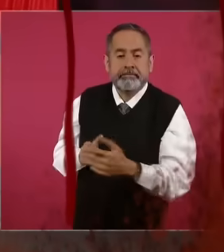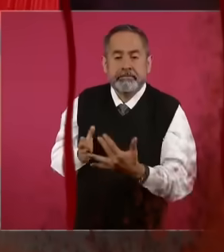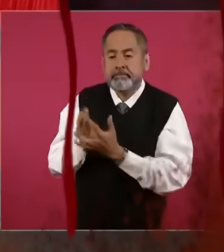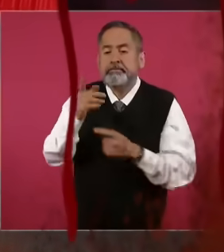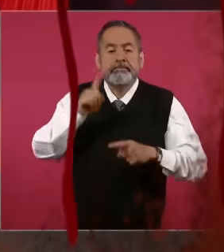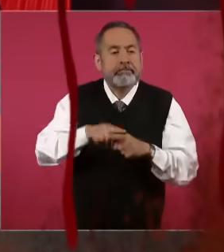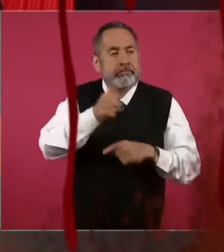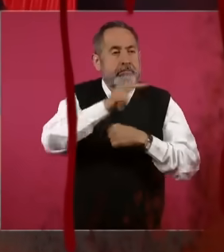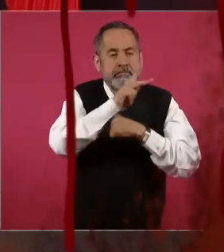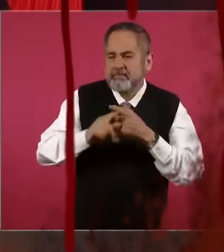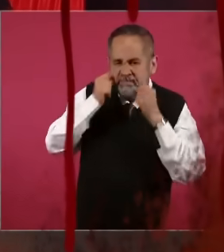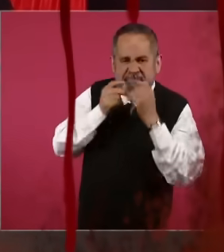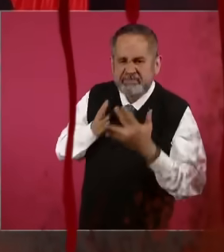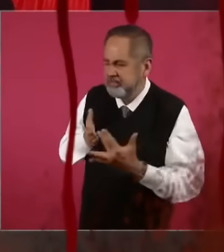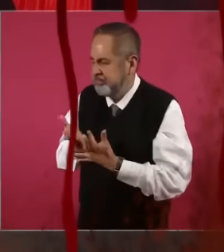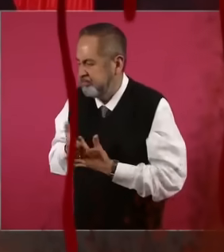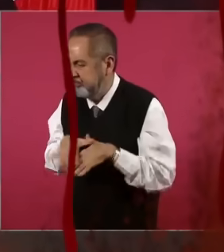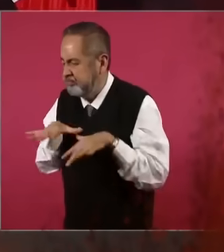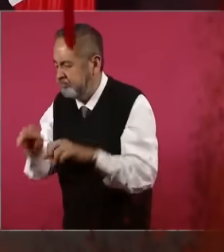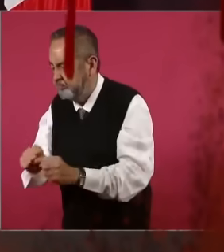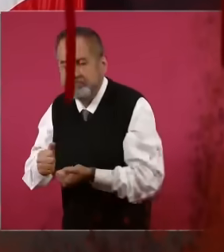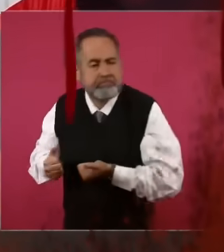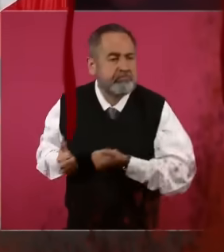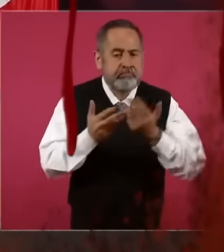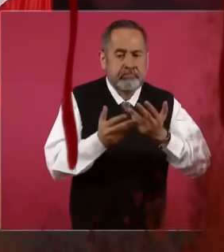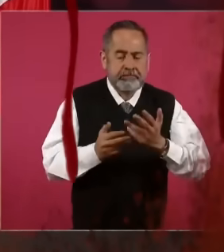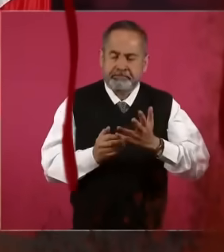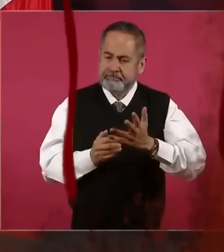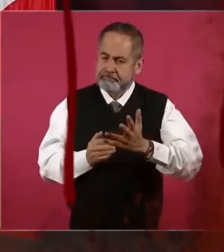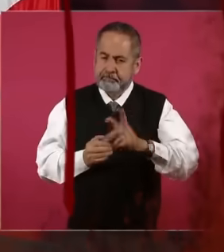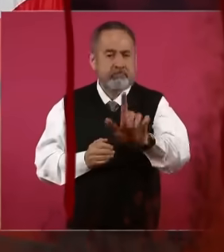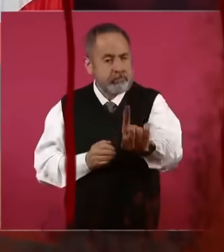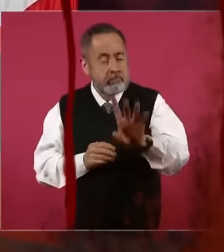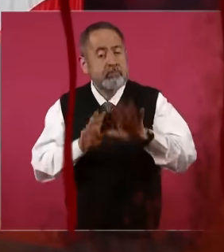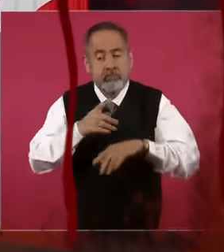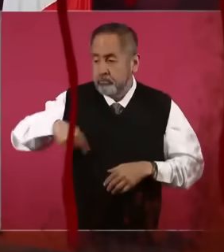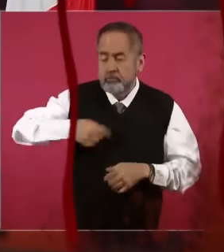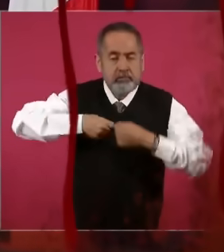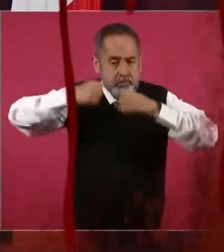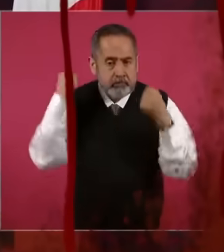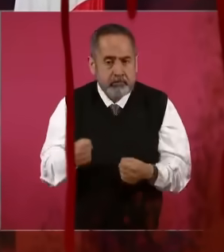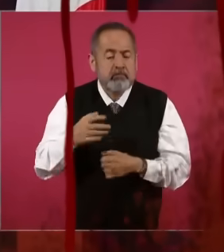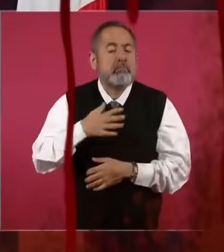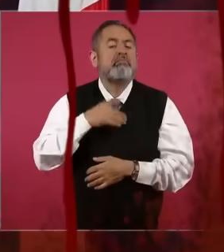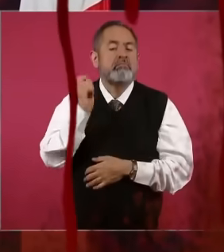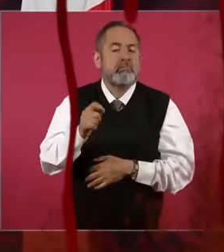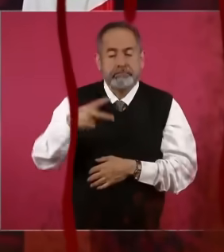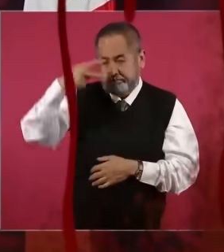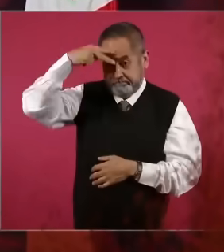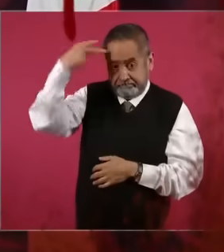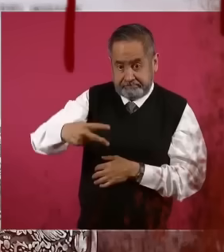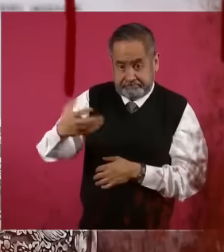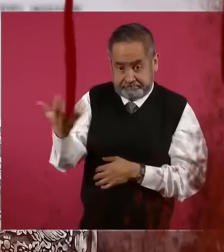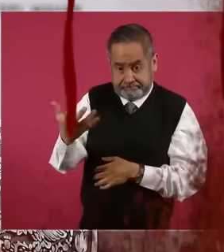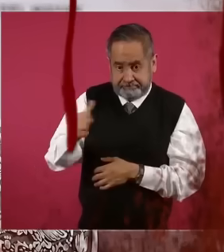ahogado, se va a largar y los gringos no le van a decir al 100% lo que ocurrió. Es